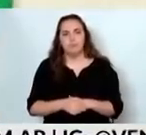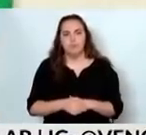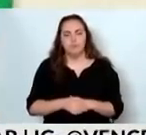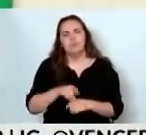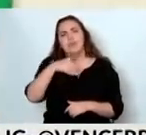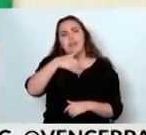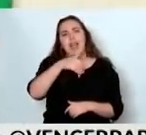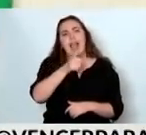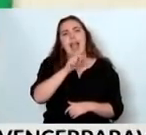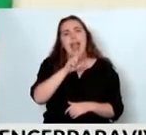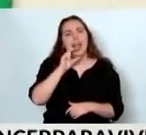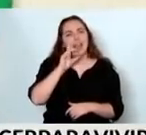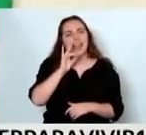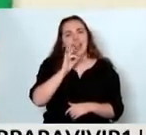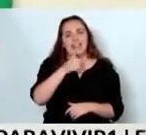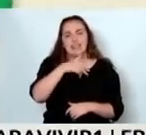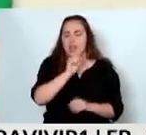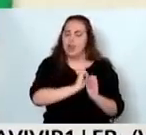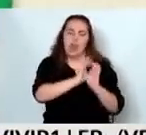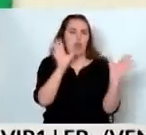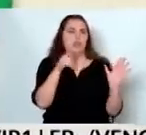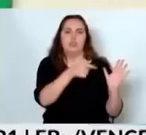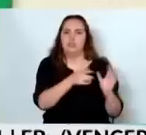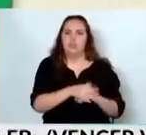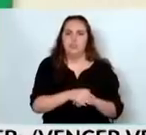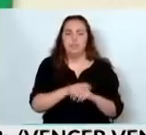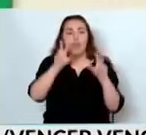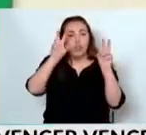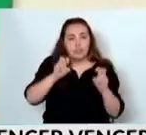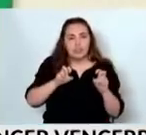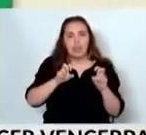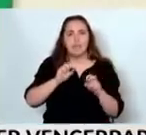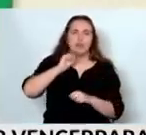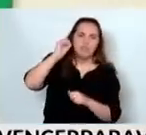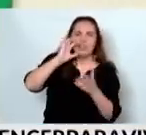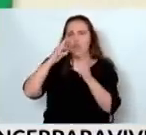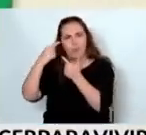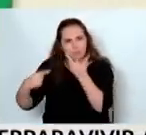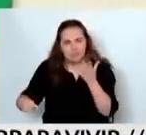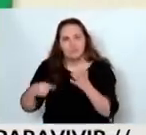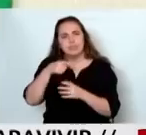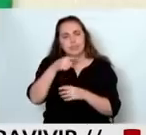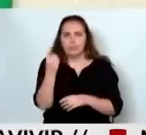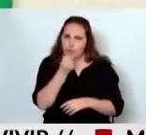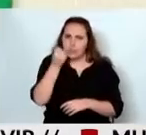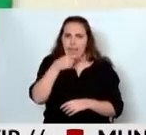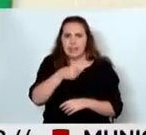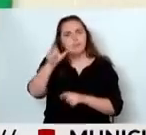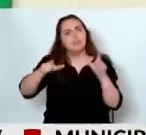Clarísima, Ariana, hablar de esto. Hablar de suicidio. Mucha gente cree que hablar de suicidio